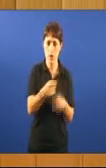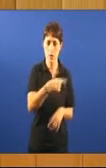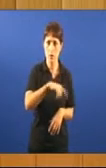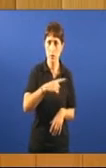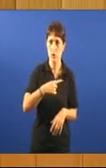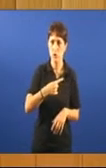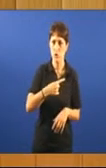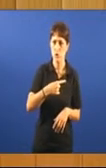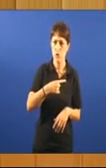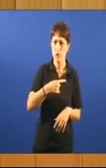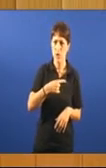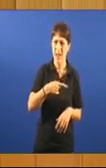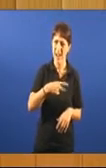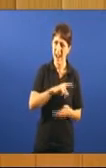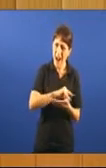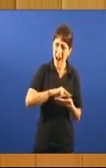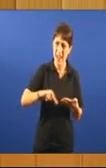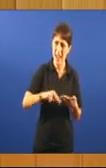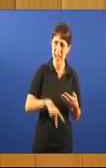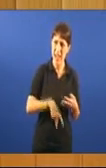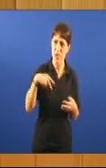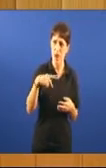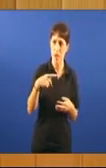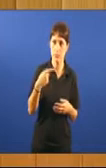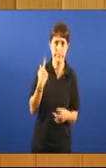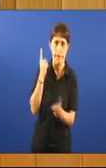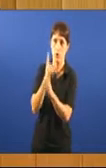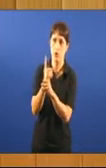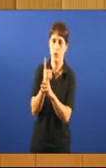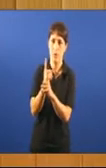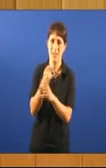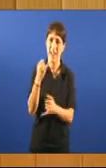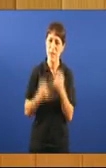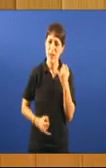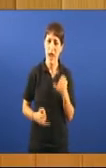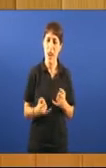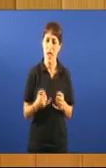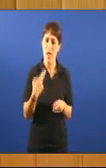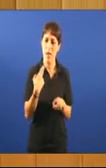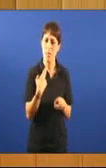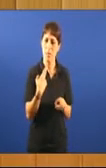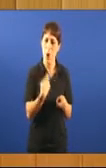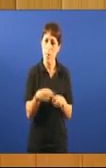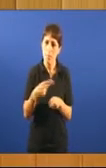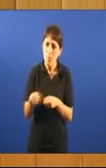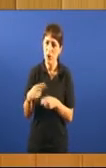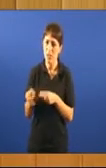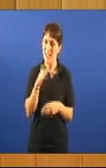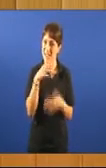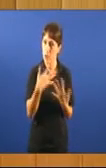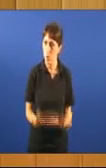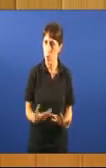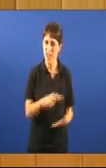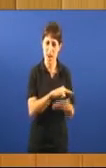a favor en Madrid. Galiza sofre as consecuencias dunhas políticas que favorecen o abandono do campo, cando todo o